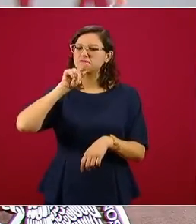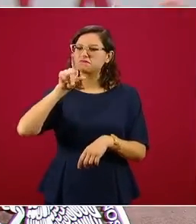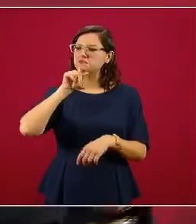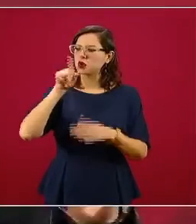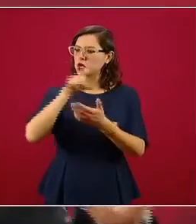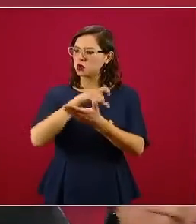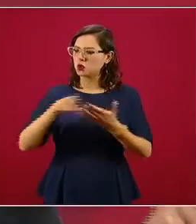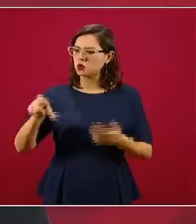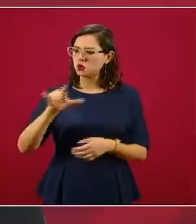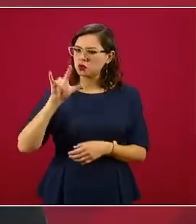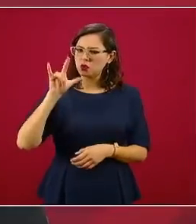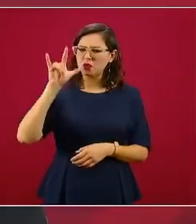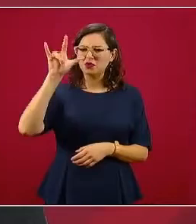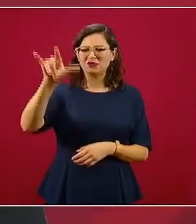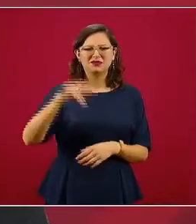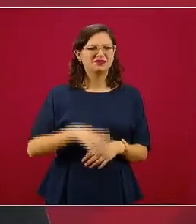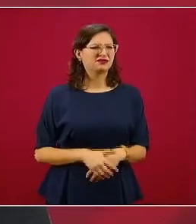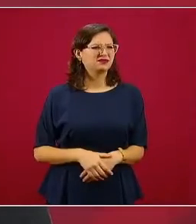¿Cuántos vuelos hay